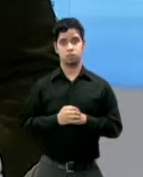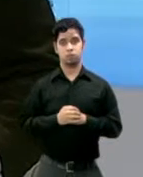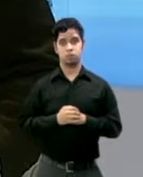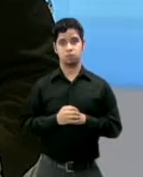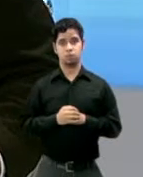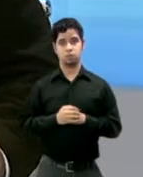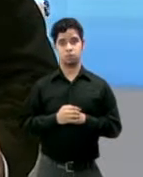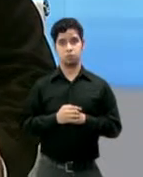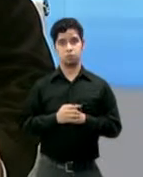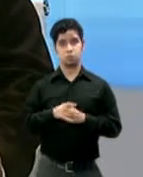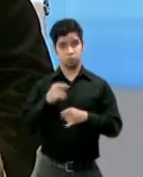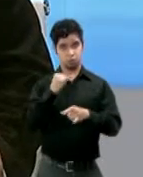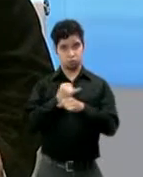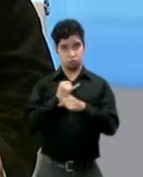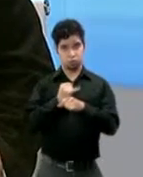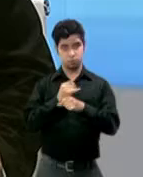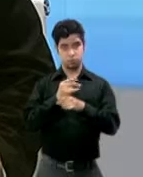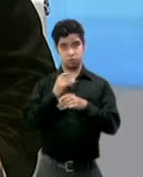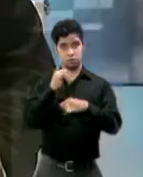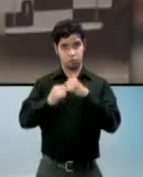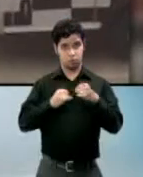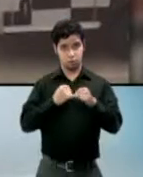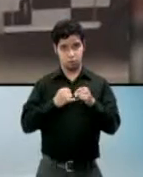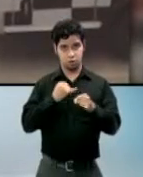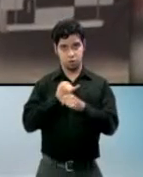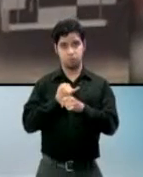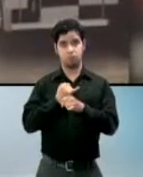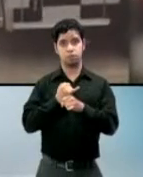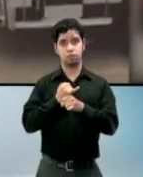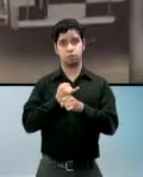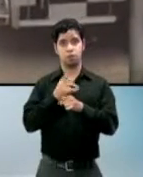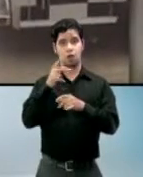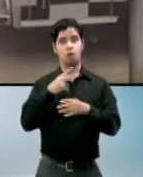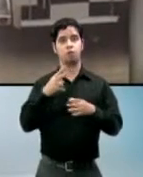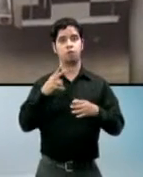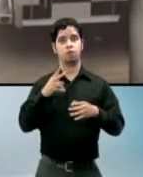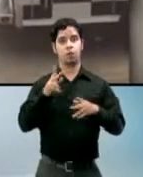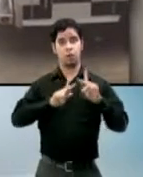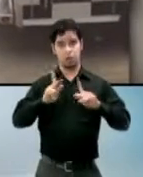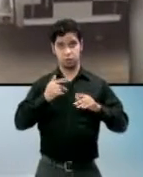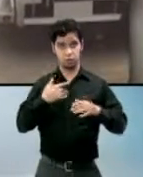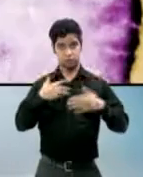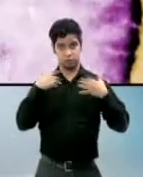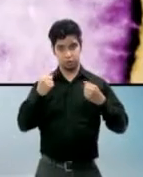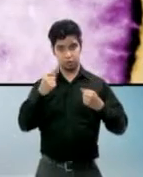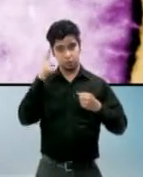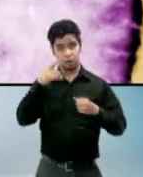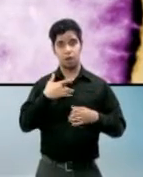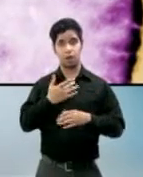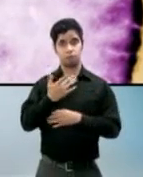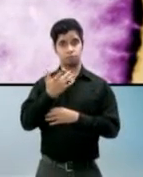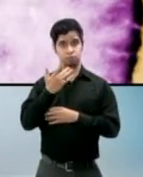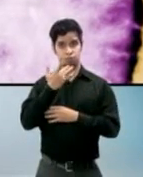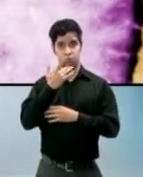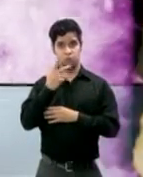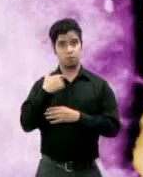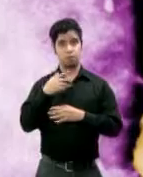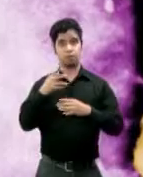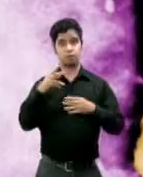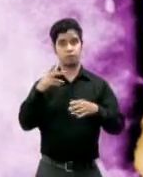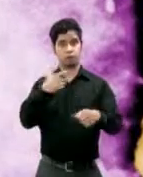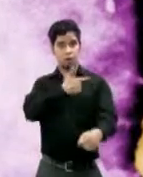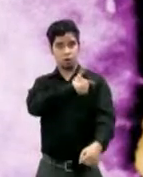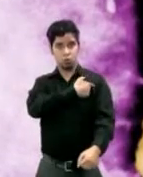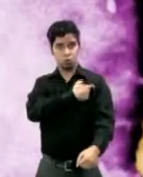Salud de Estados Unidos han informado que los primeros 20 voluntarios sanos para probar la vacuna contra el ébola lo han tolerado bien